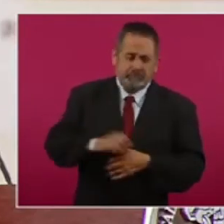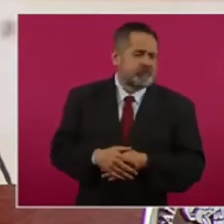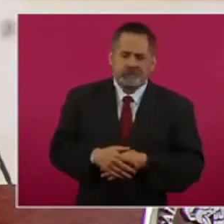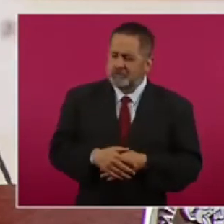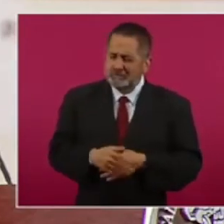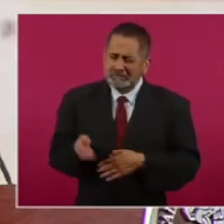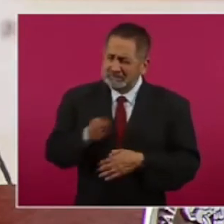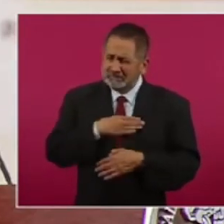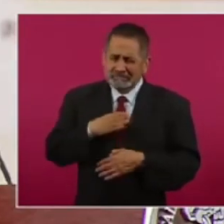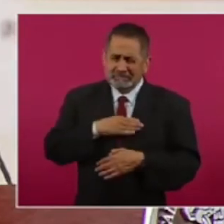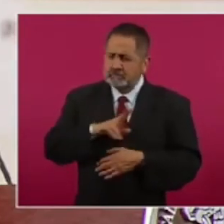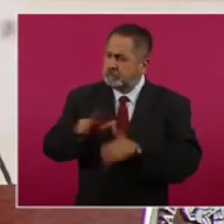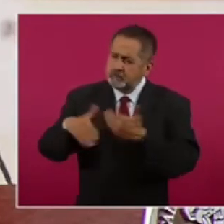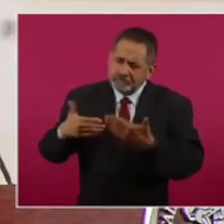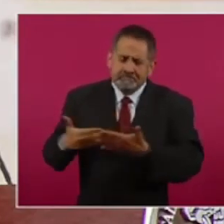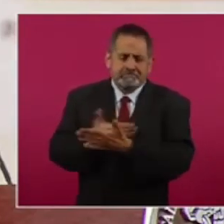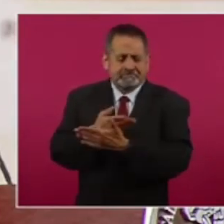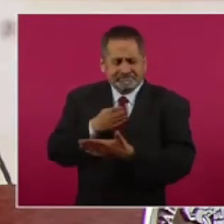naturaleza,